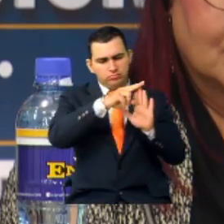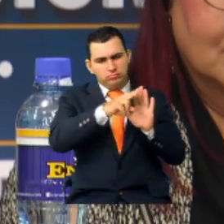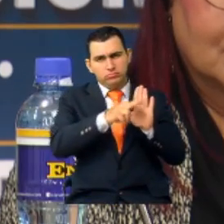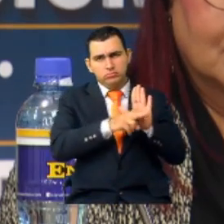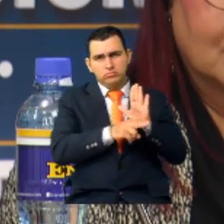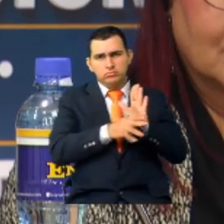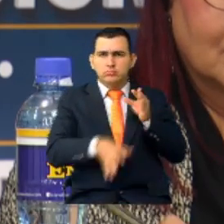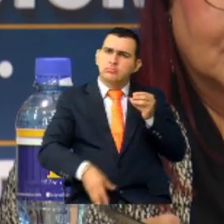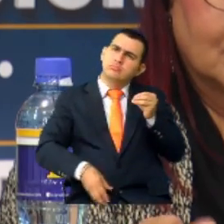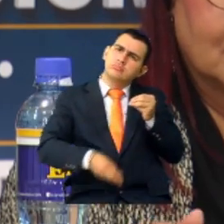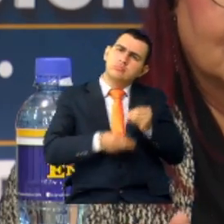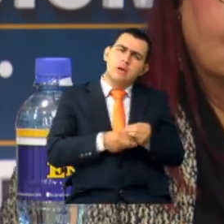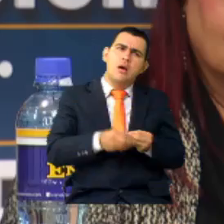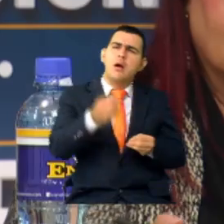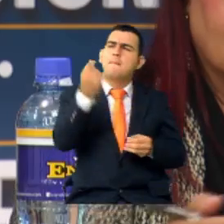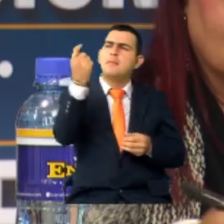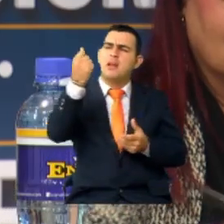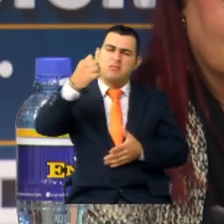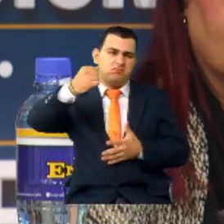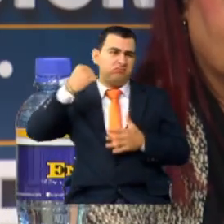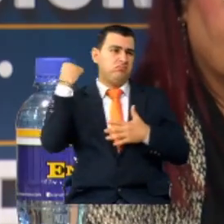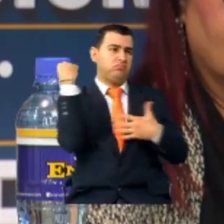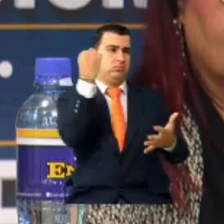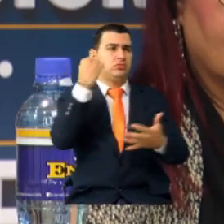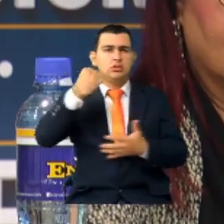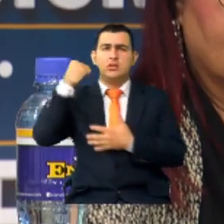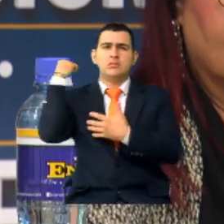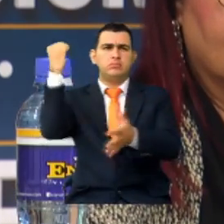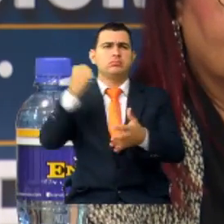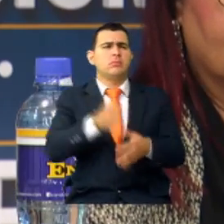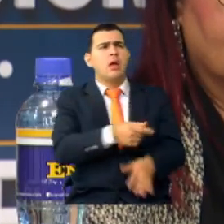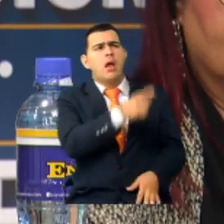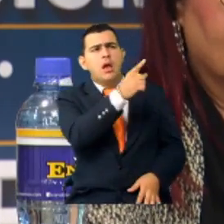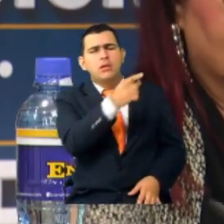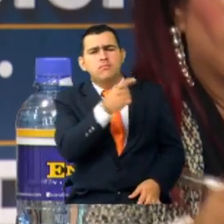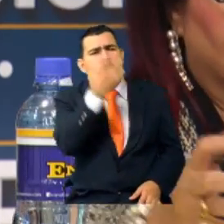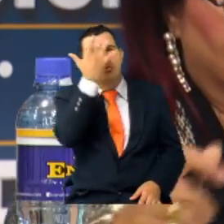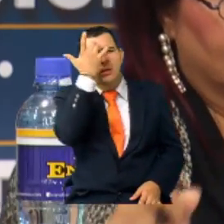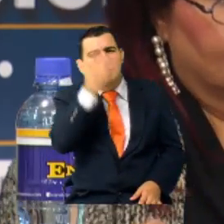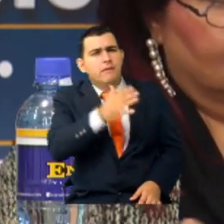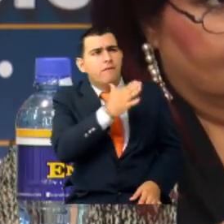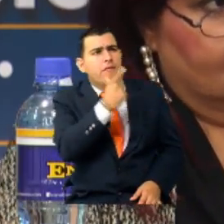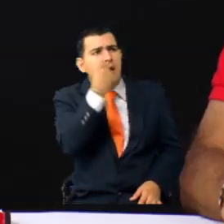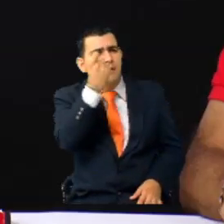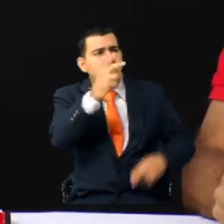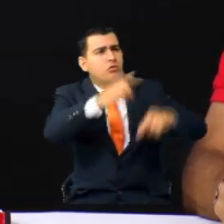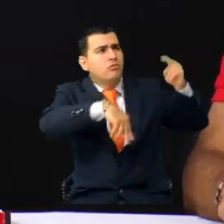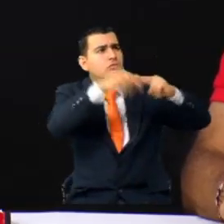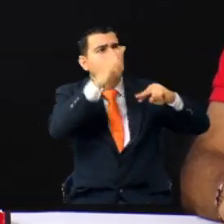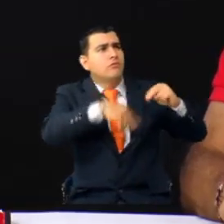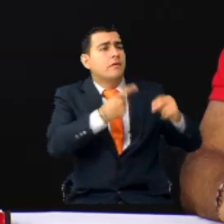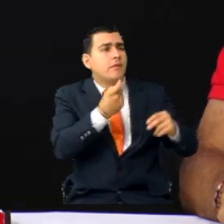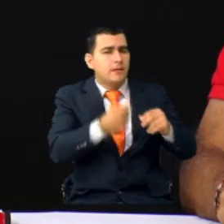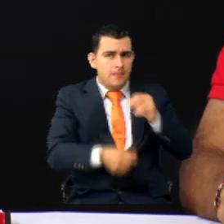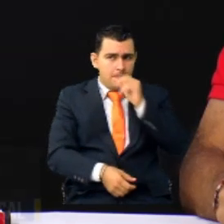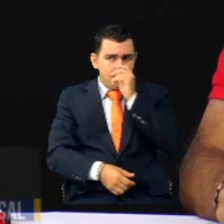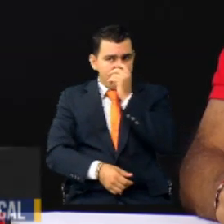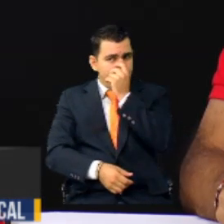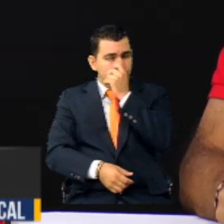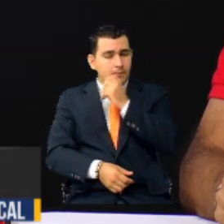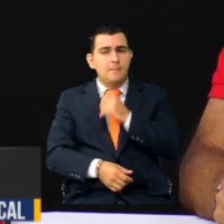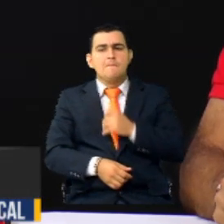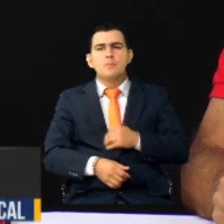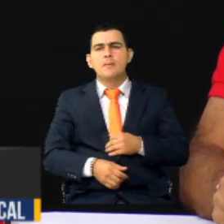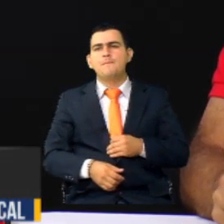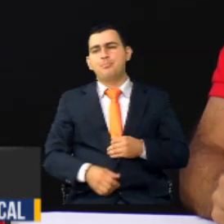estas obras cuantiosos recursos sin que hasta el momento estas obras estén concluidas? Bueno, una cosa es el control